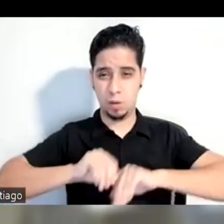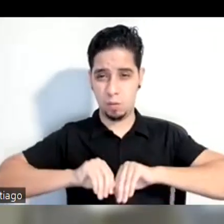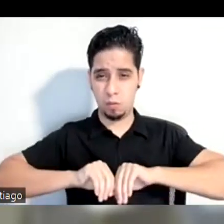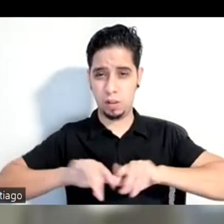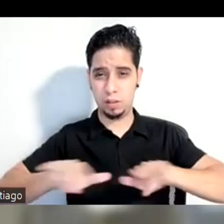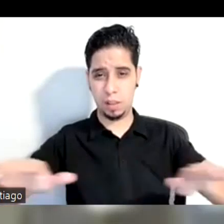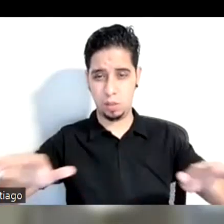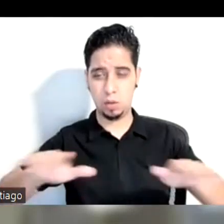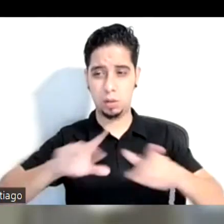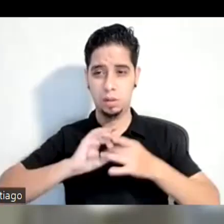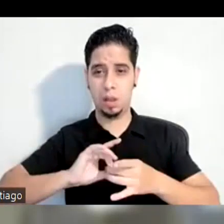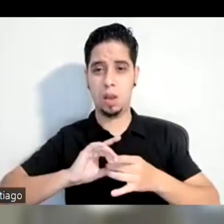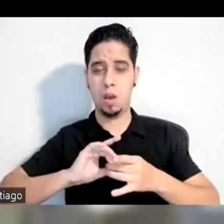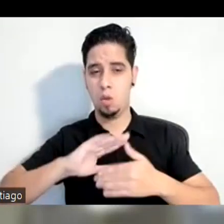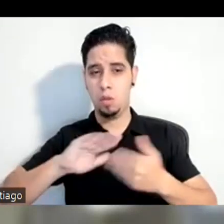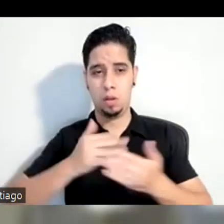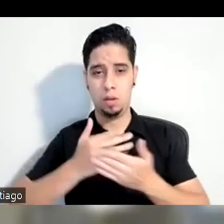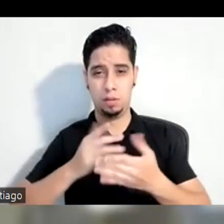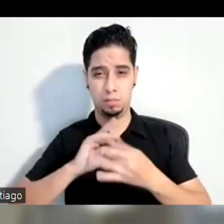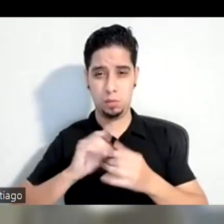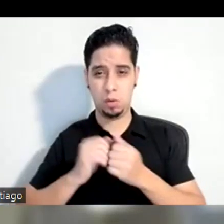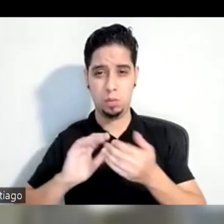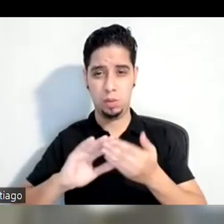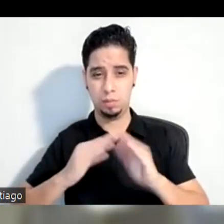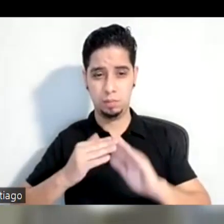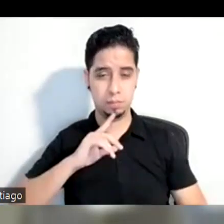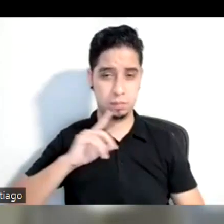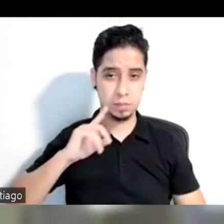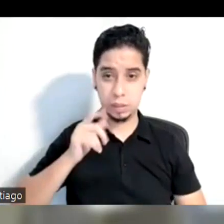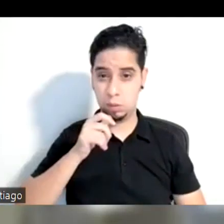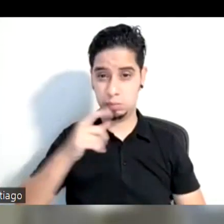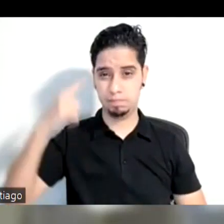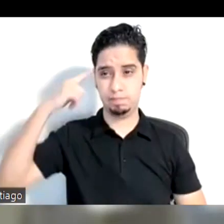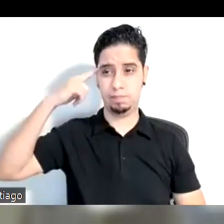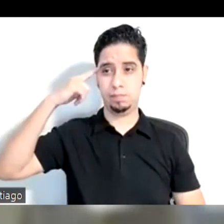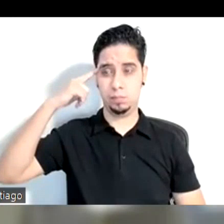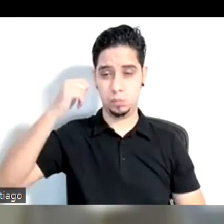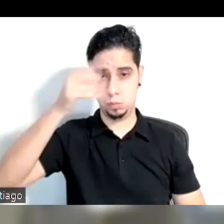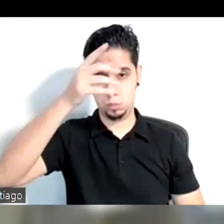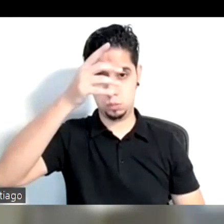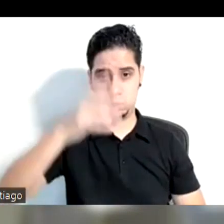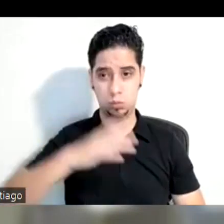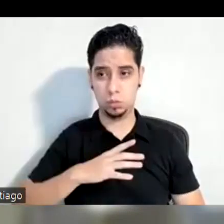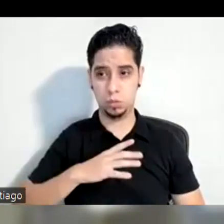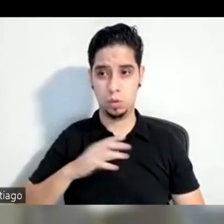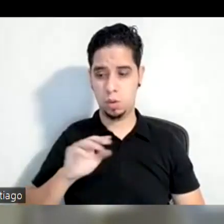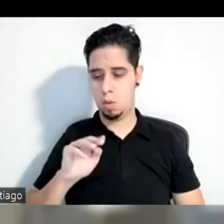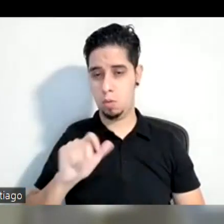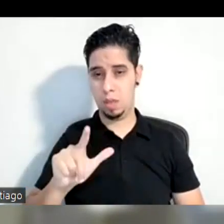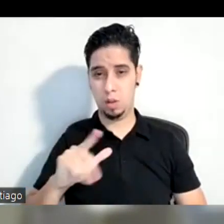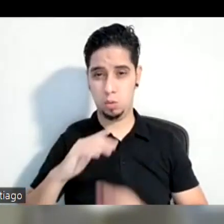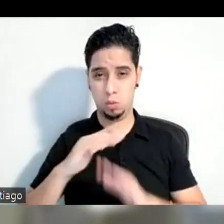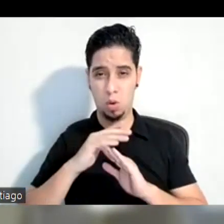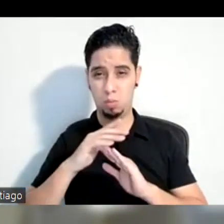poderosamente todas las cosas que ocurren en la comunidad sorda. Y quién hubiera pensado que varón fuera modelo, top model,